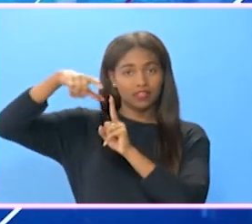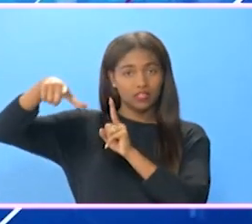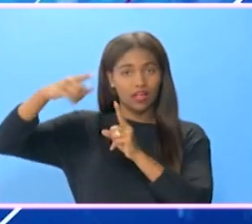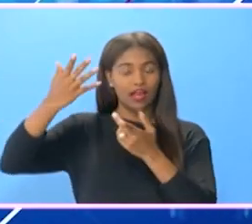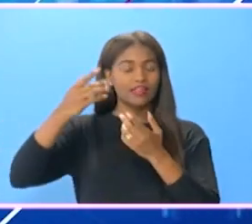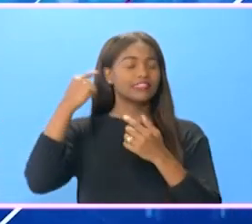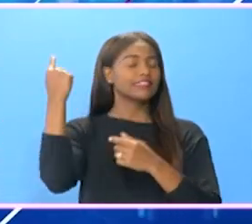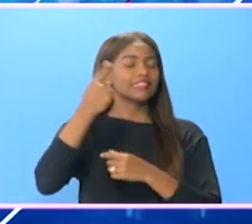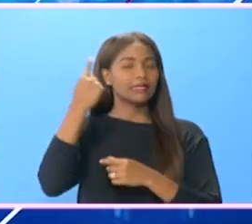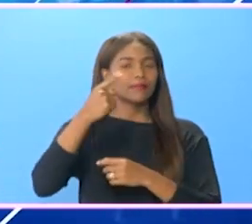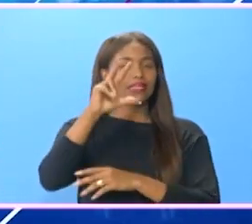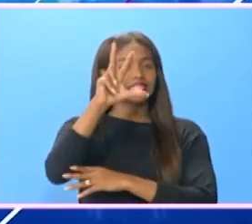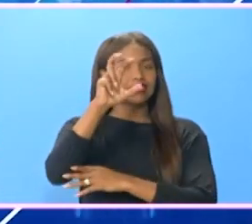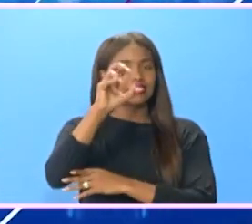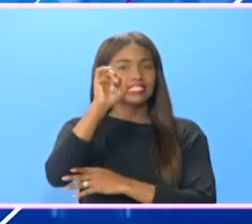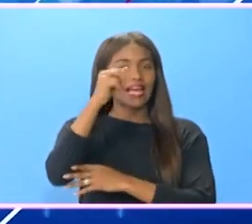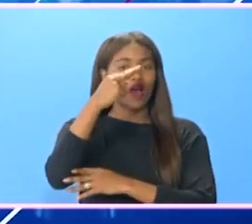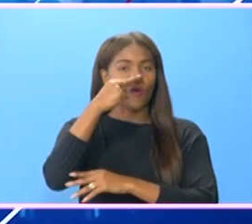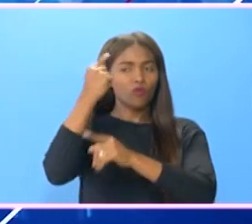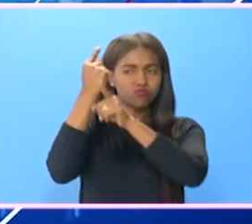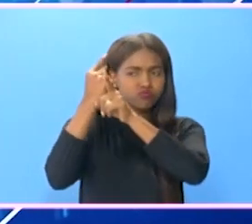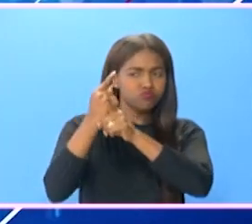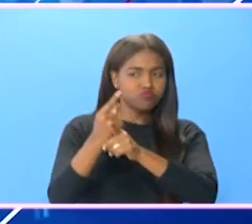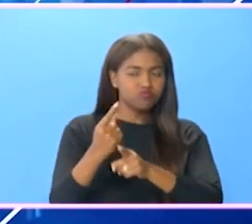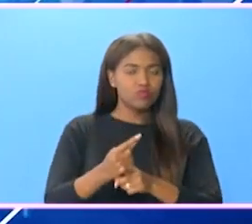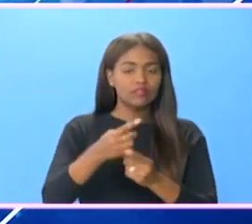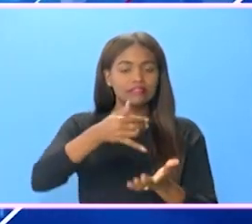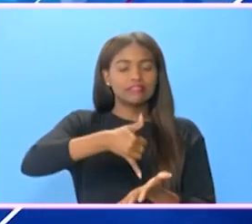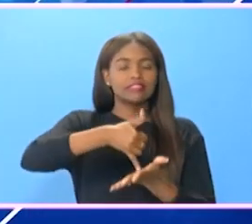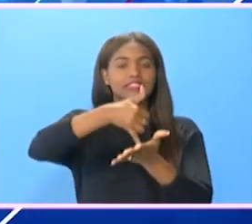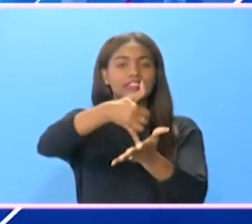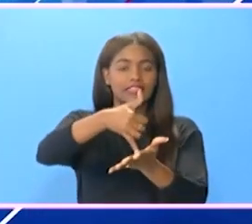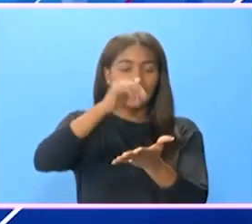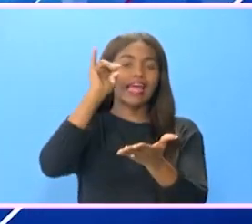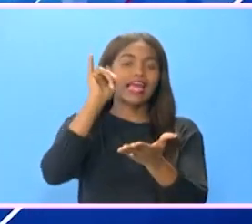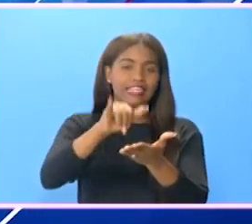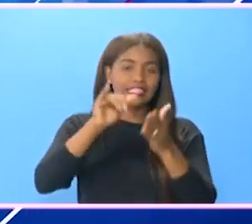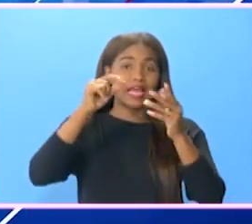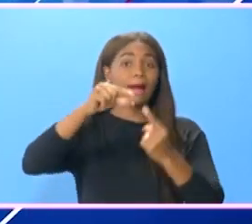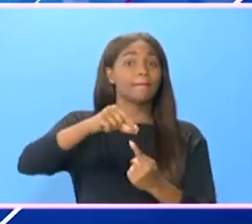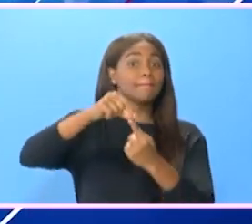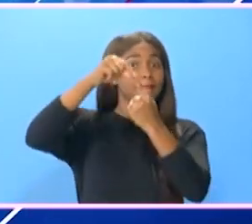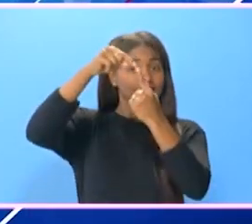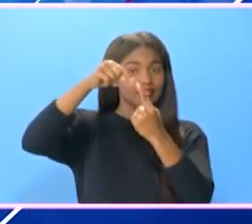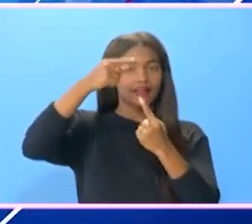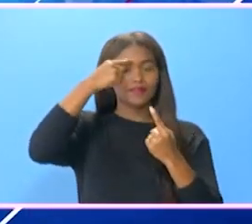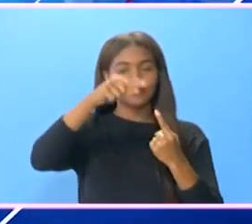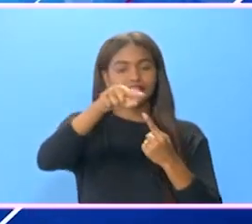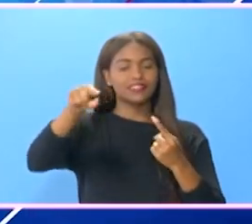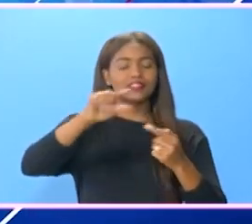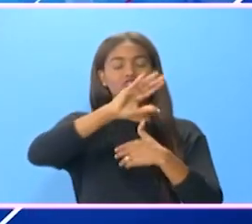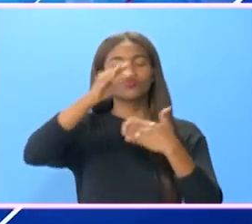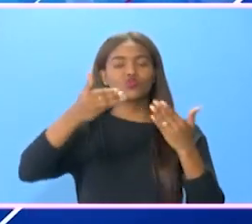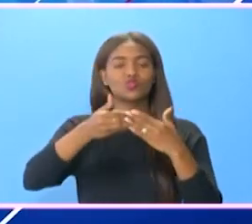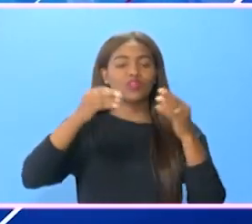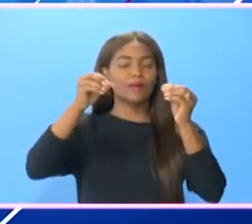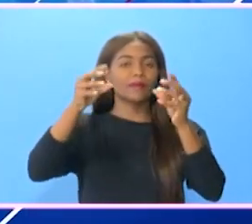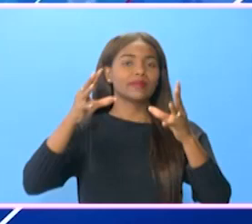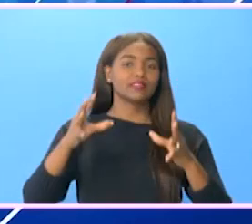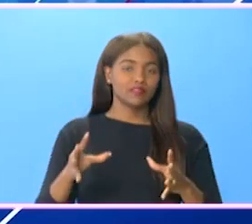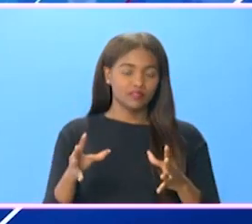como cada 30 de junio pues otorgamos este especial reconocimiento a todos